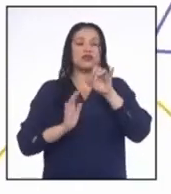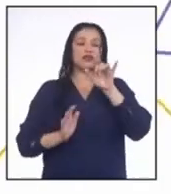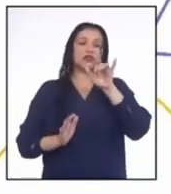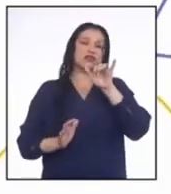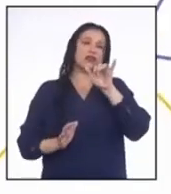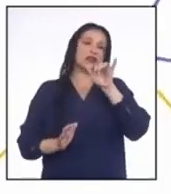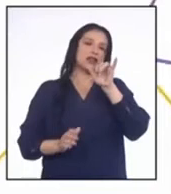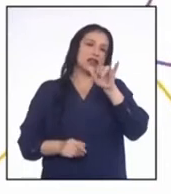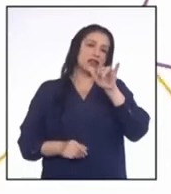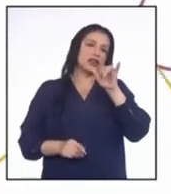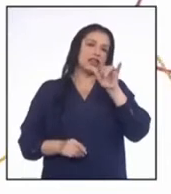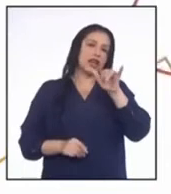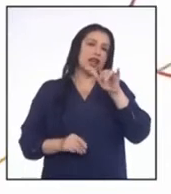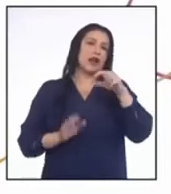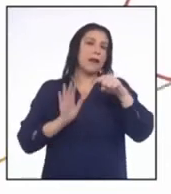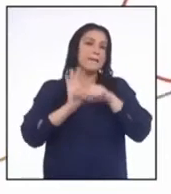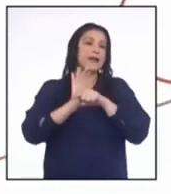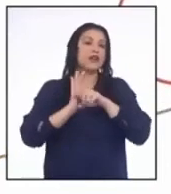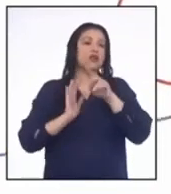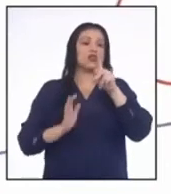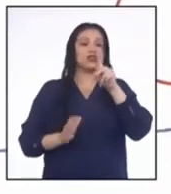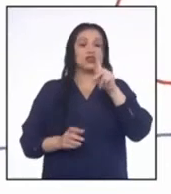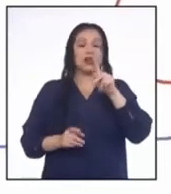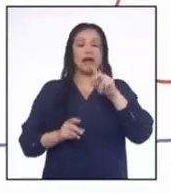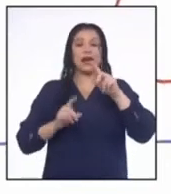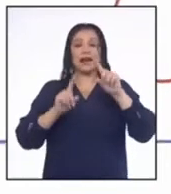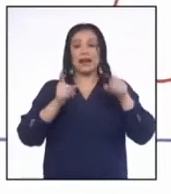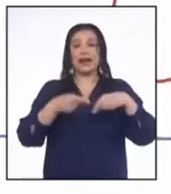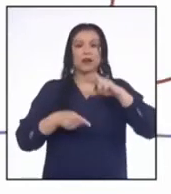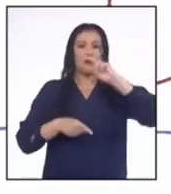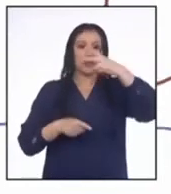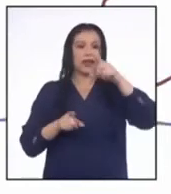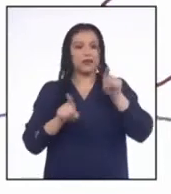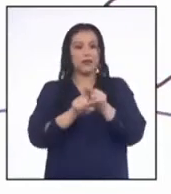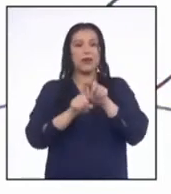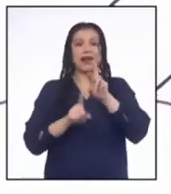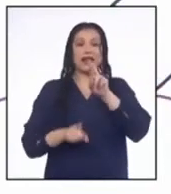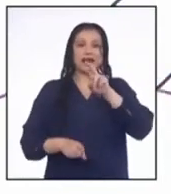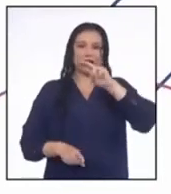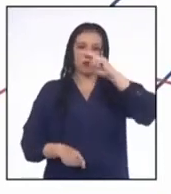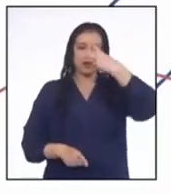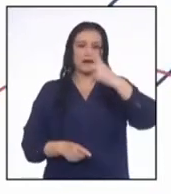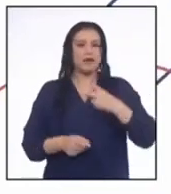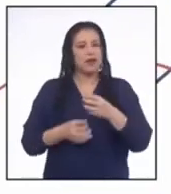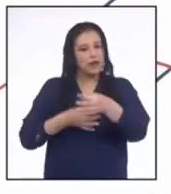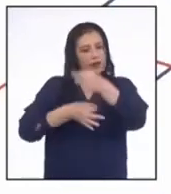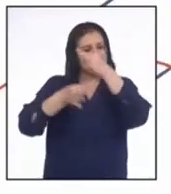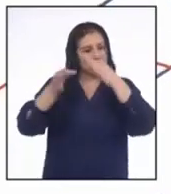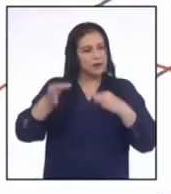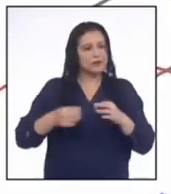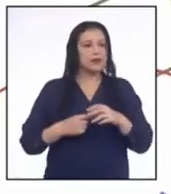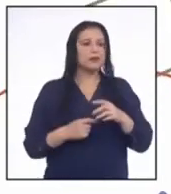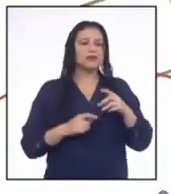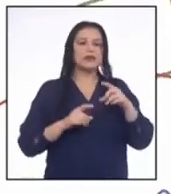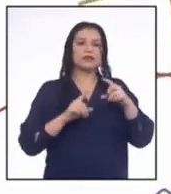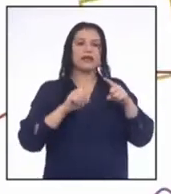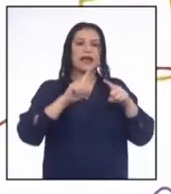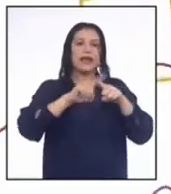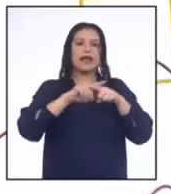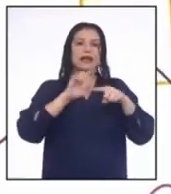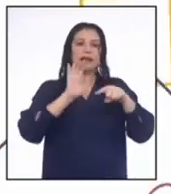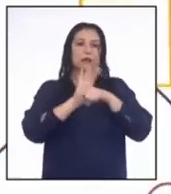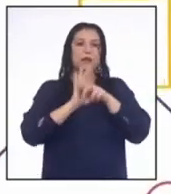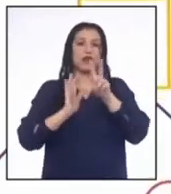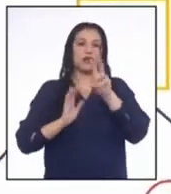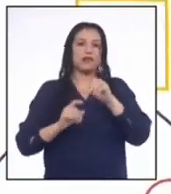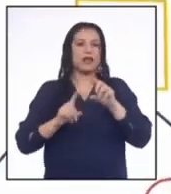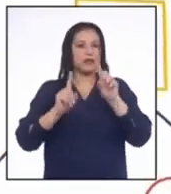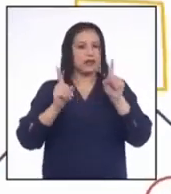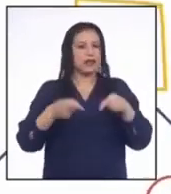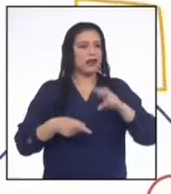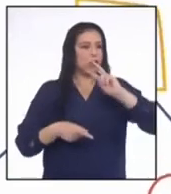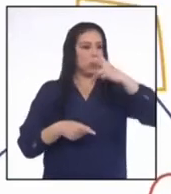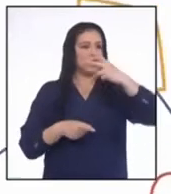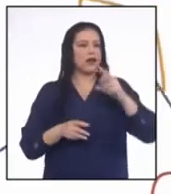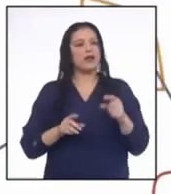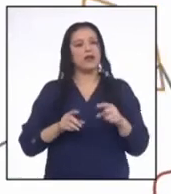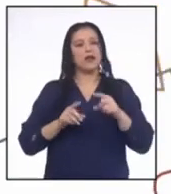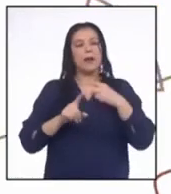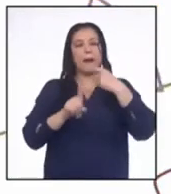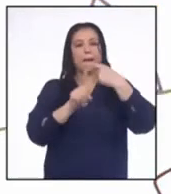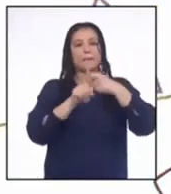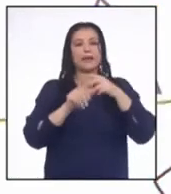K todo al cuadrado es igual a R al cuadrado. Al reemplazar obtenemos x menos 20 todo al cuadrado más y